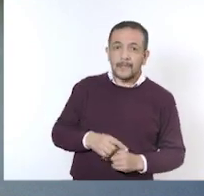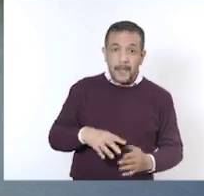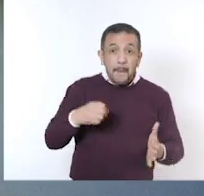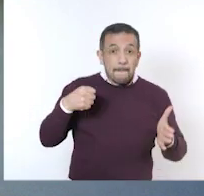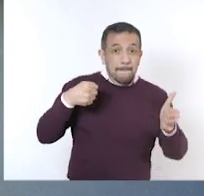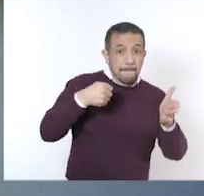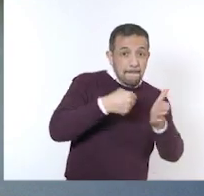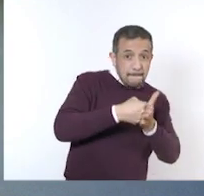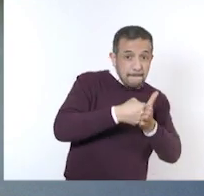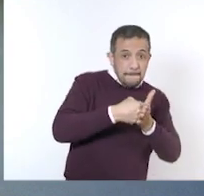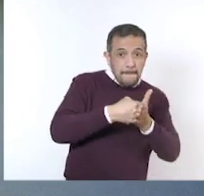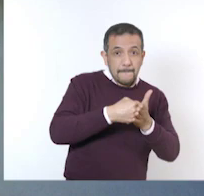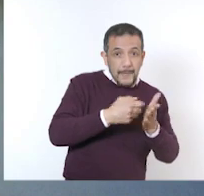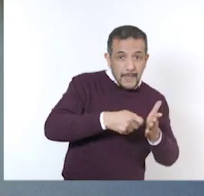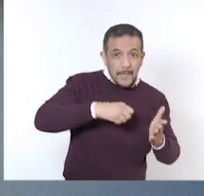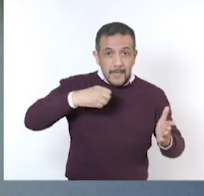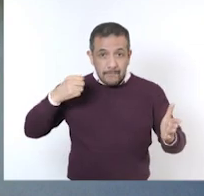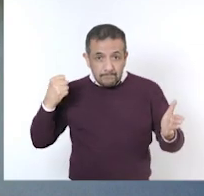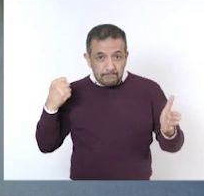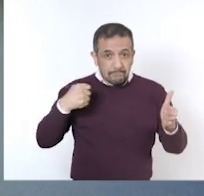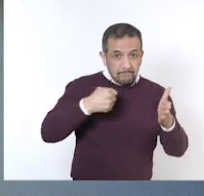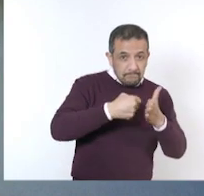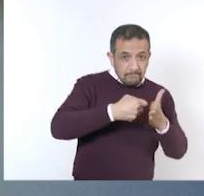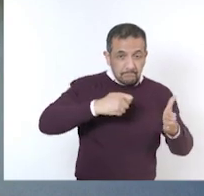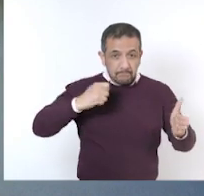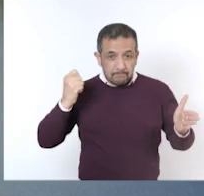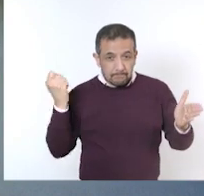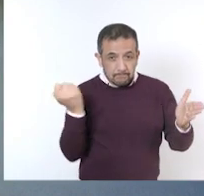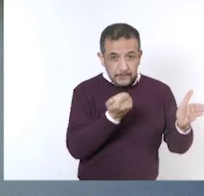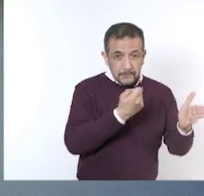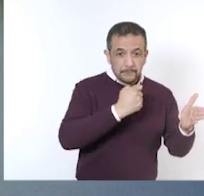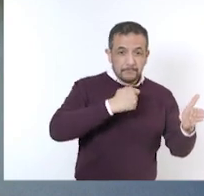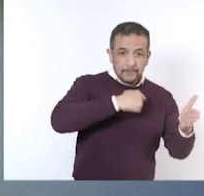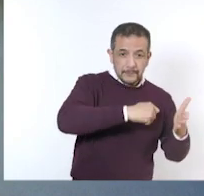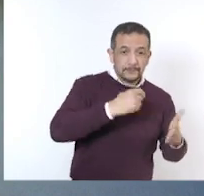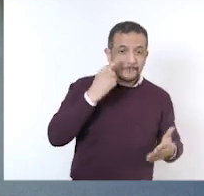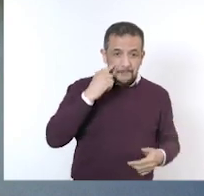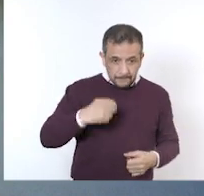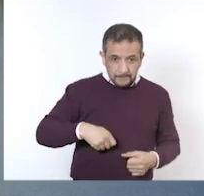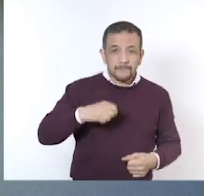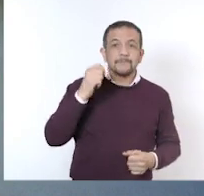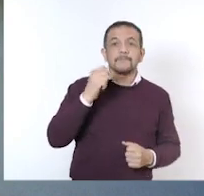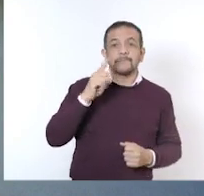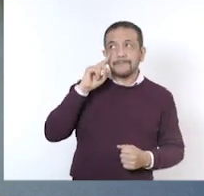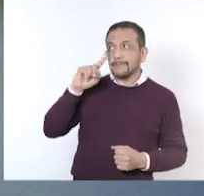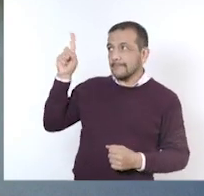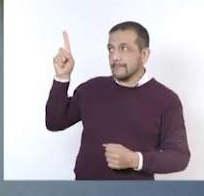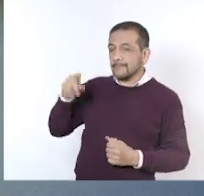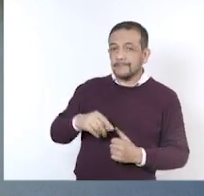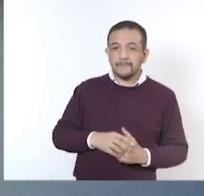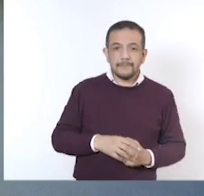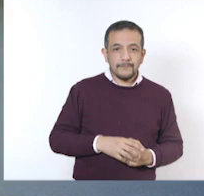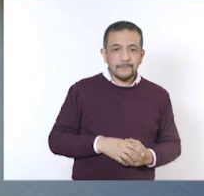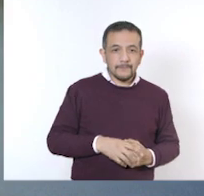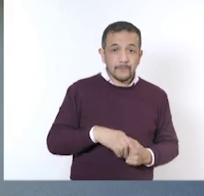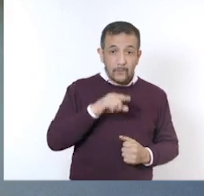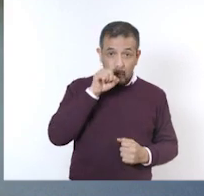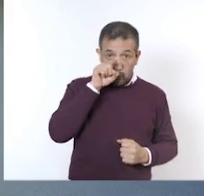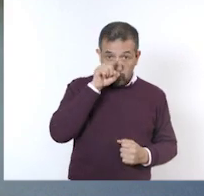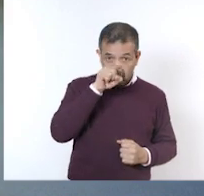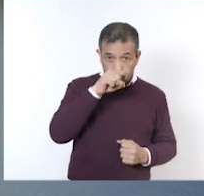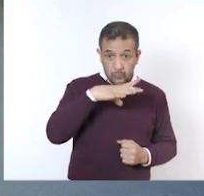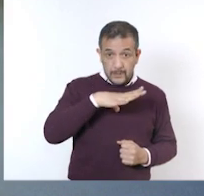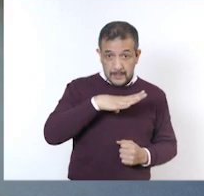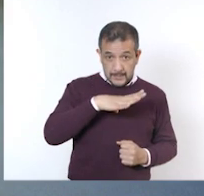Le pega, rebota. Muy bien. Otra. Va. Ahí está. Muy bien, Jesús. Si